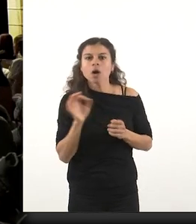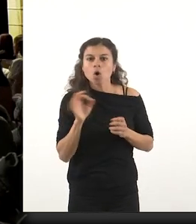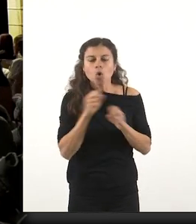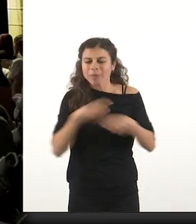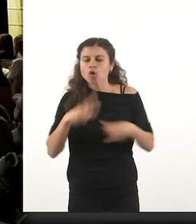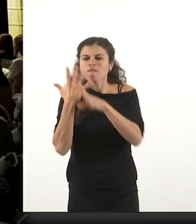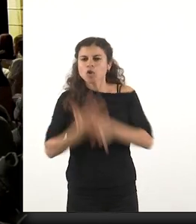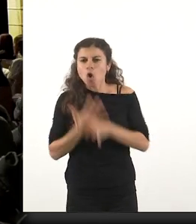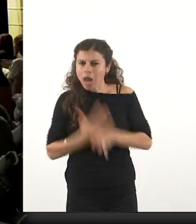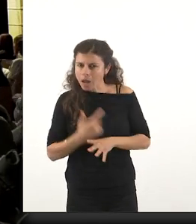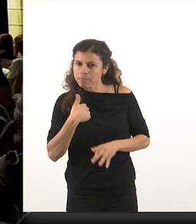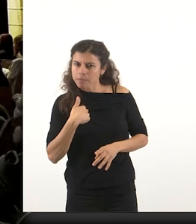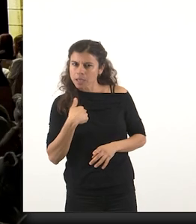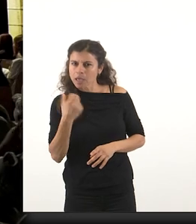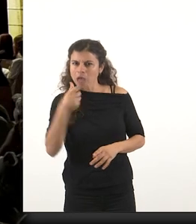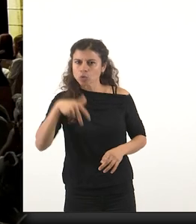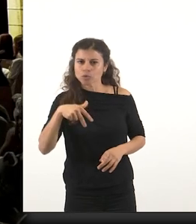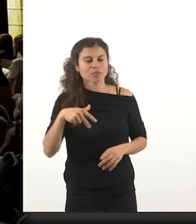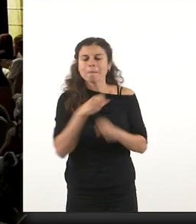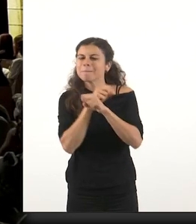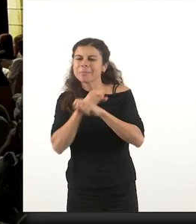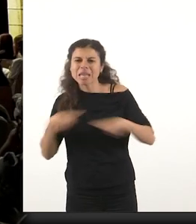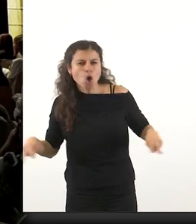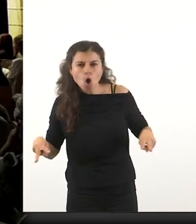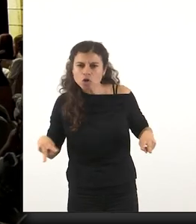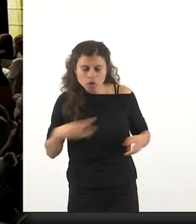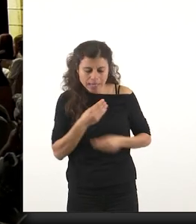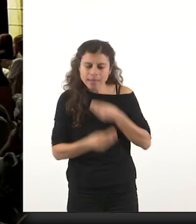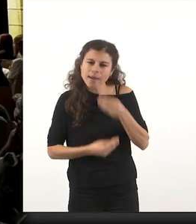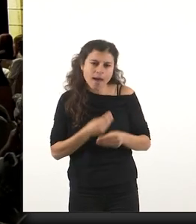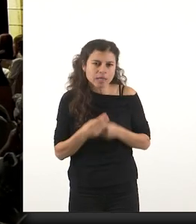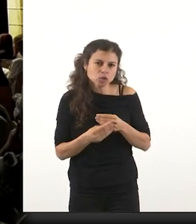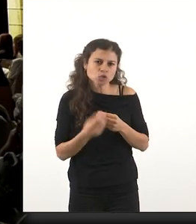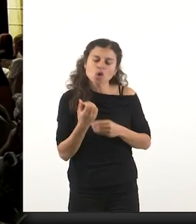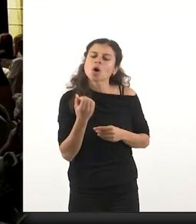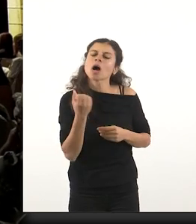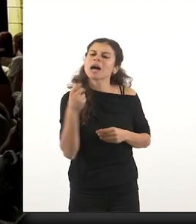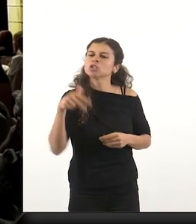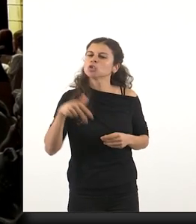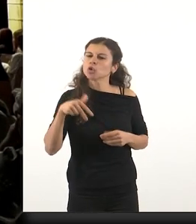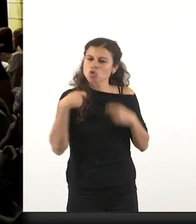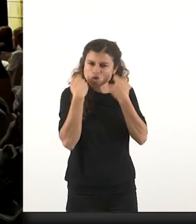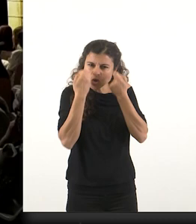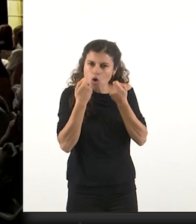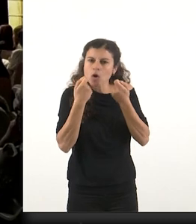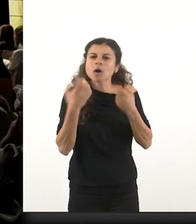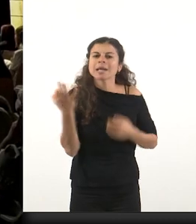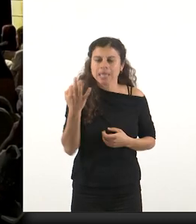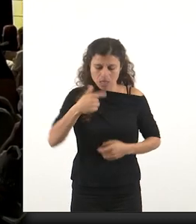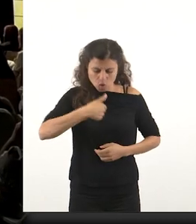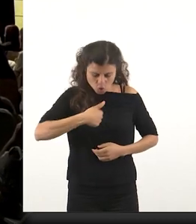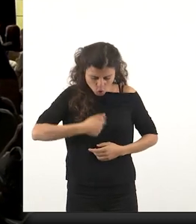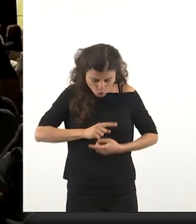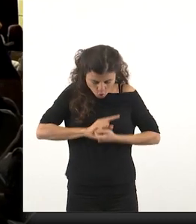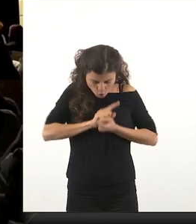violarme? Lo porque mi San Antonio, que me ha costado años quitármela, es que me convertí en una